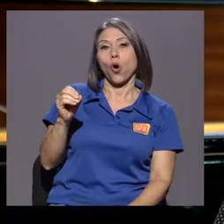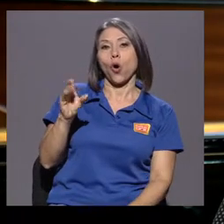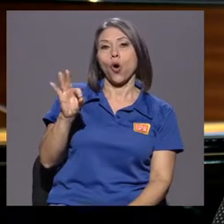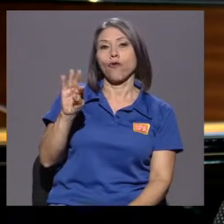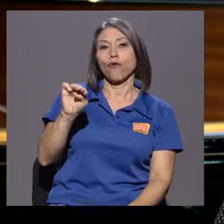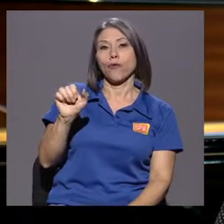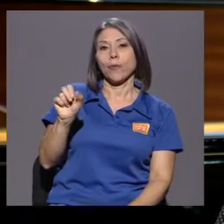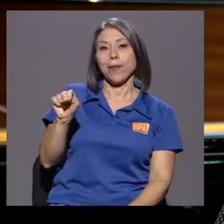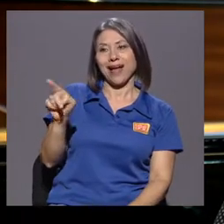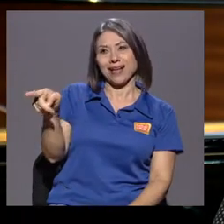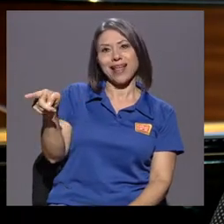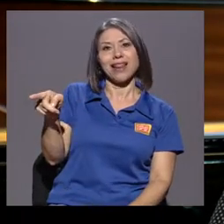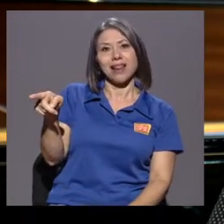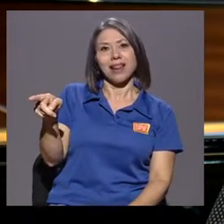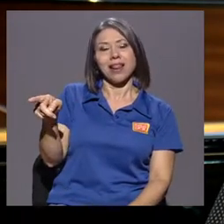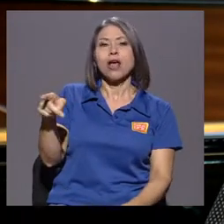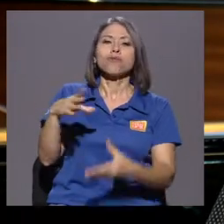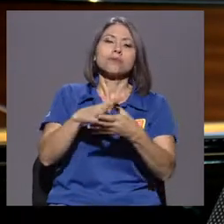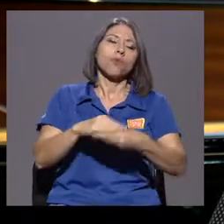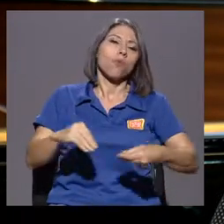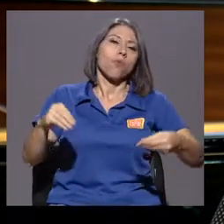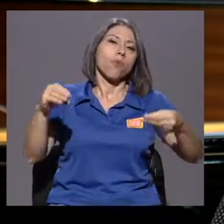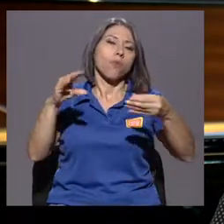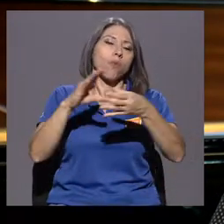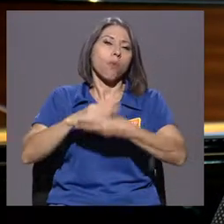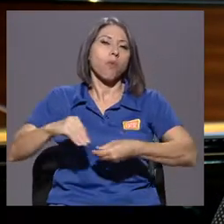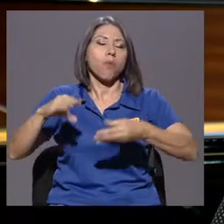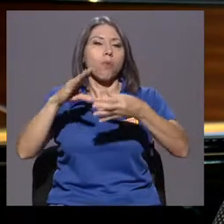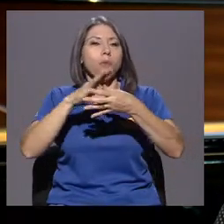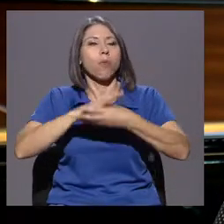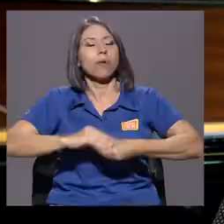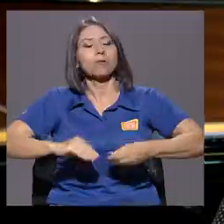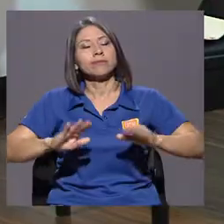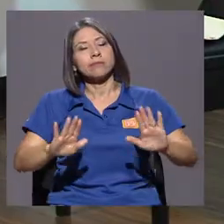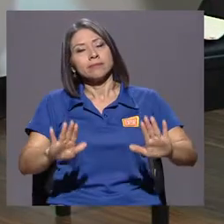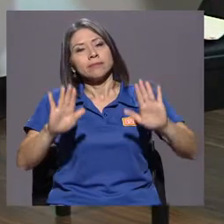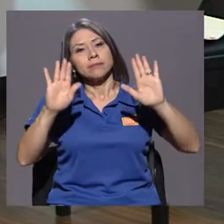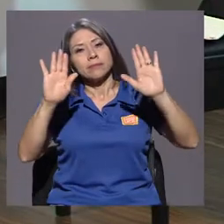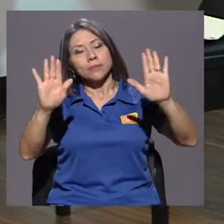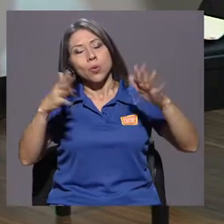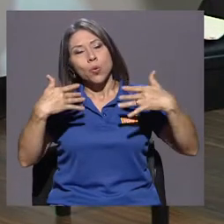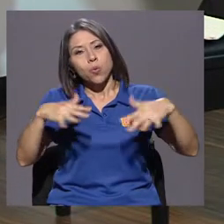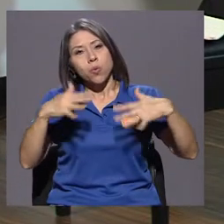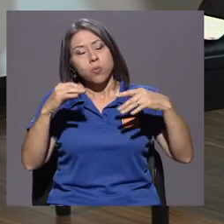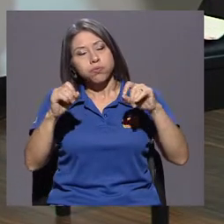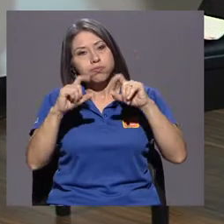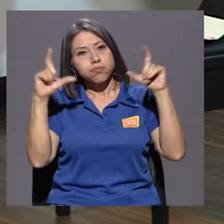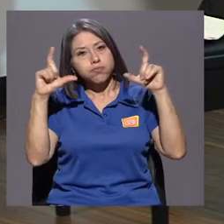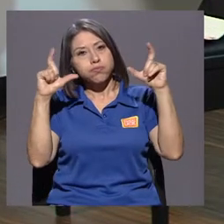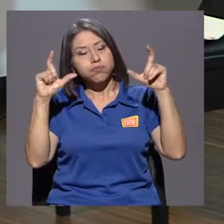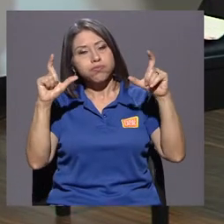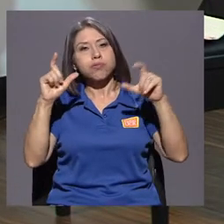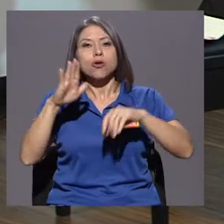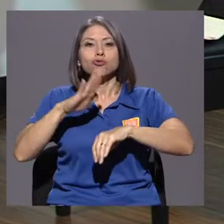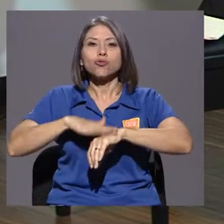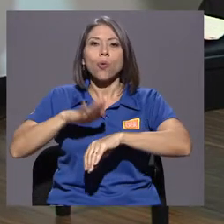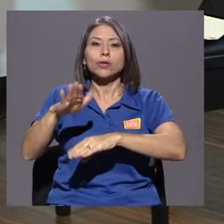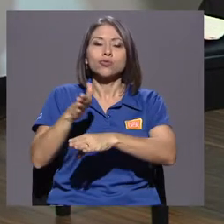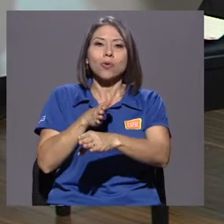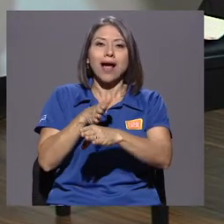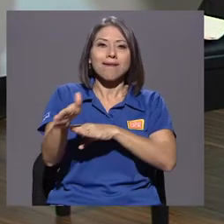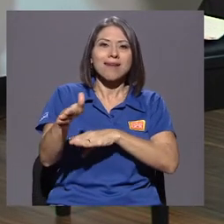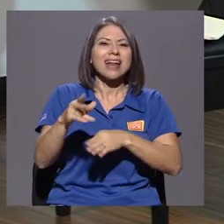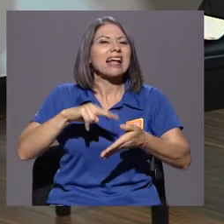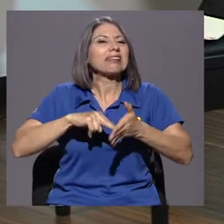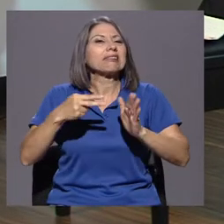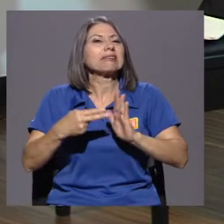algunas cuenta cosas fascinantes maravillosa sobre su carrera sobre lo que es ser